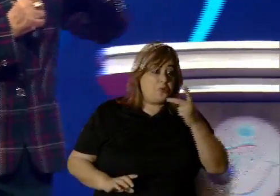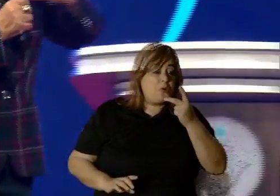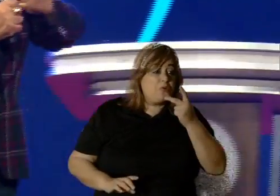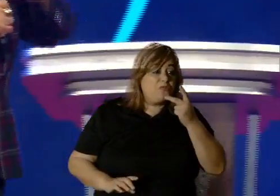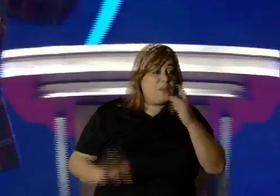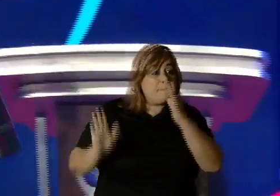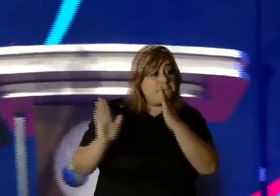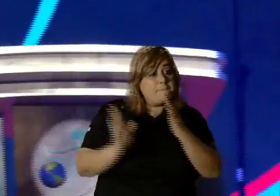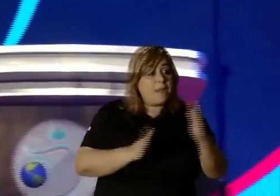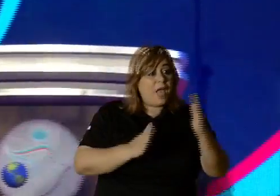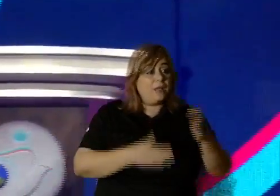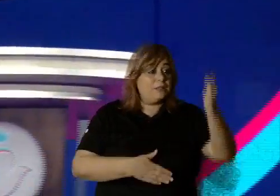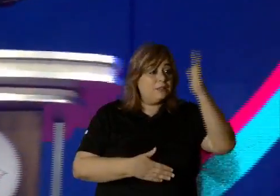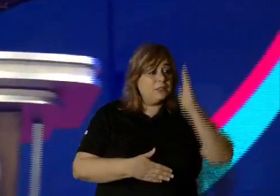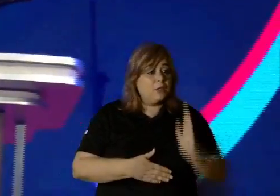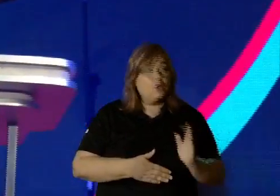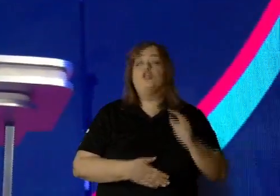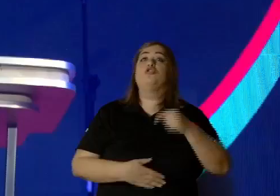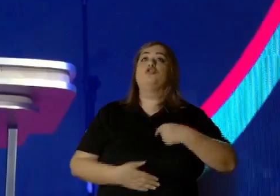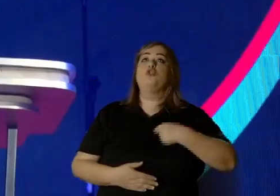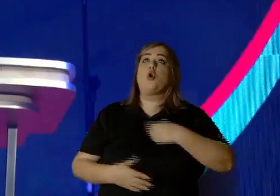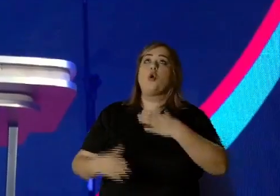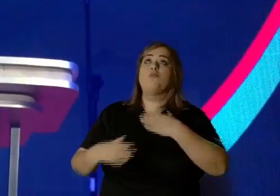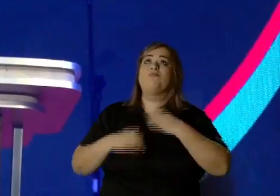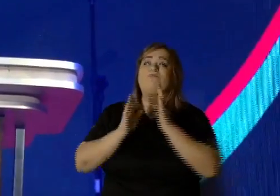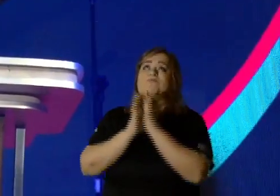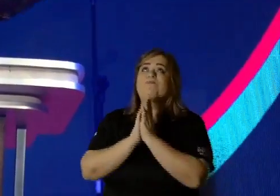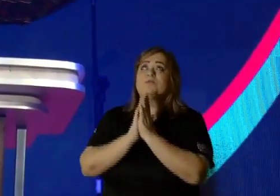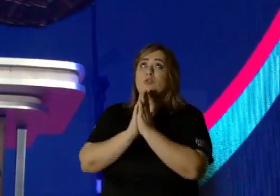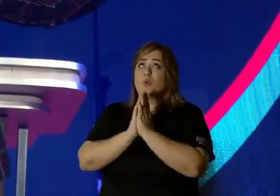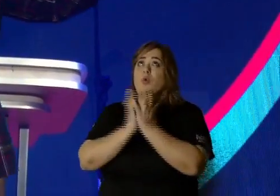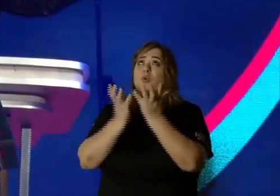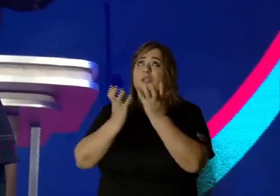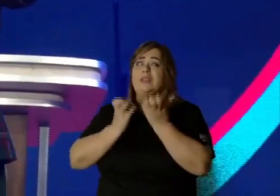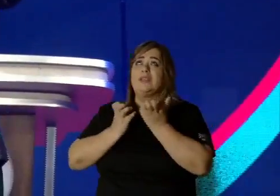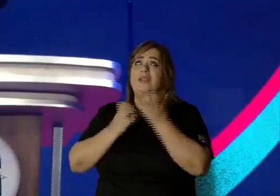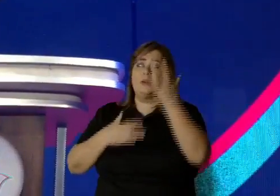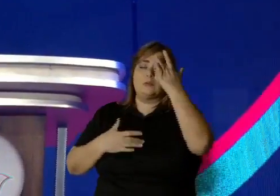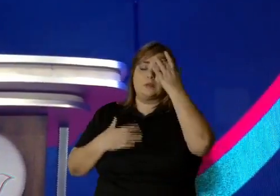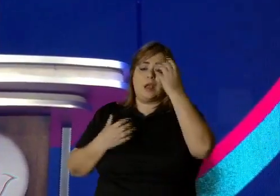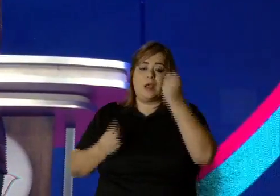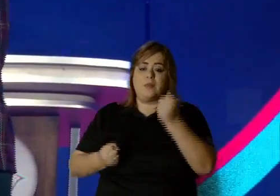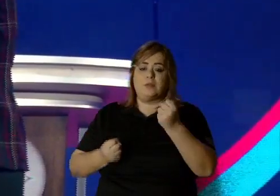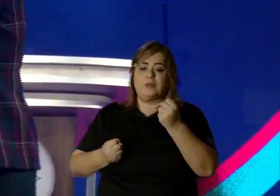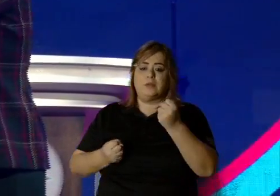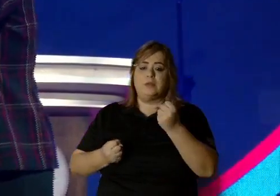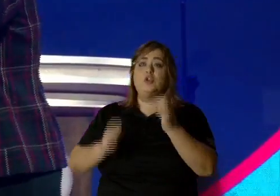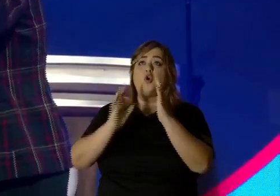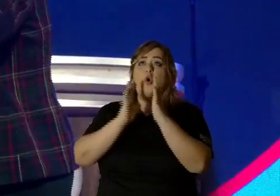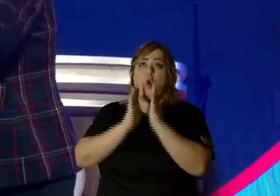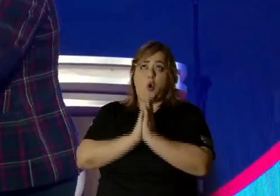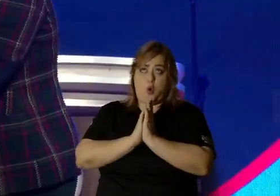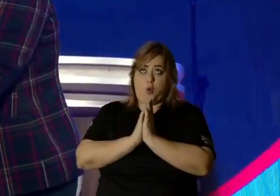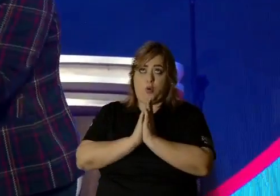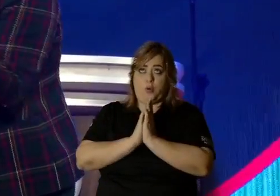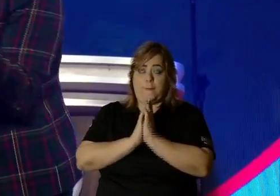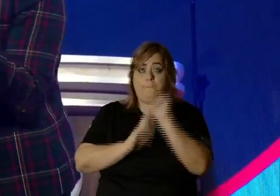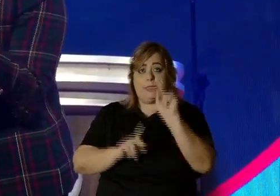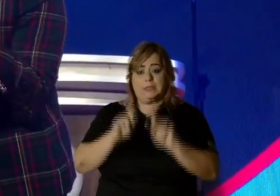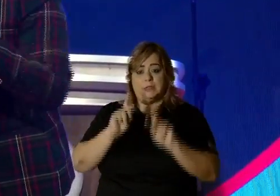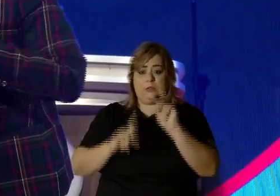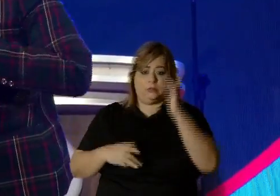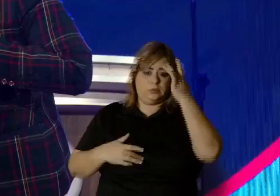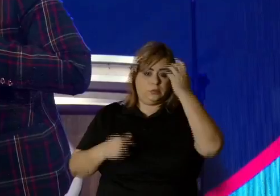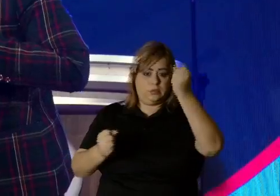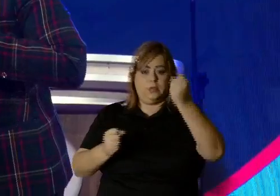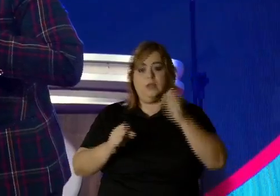yo sigo reclamando mi sanidad. Yo creo que Dios quiere que yo esté sana. Yo creo que yo oro por los enfermos y se sanan. Pero hay cosas